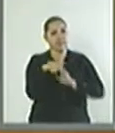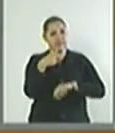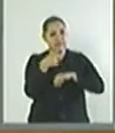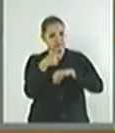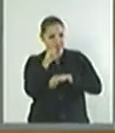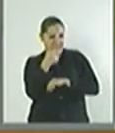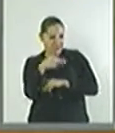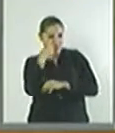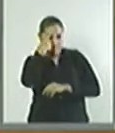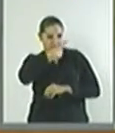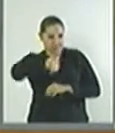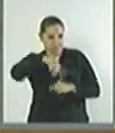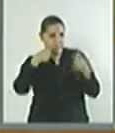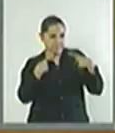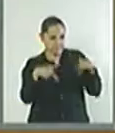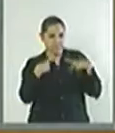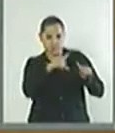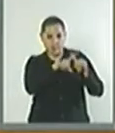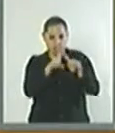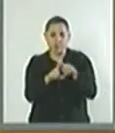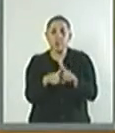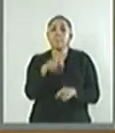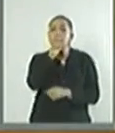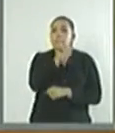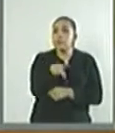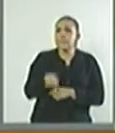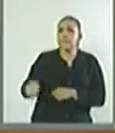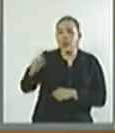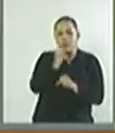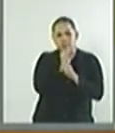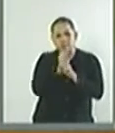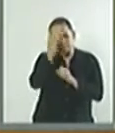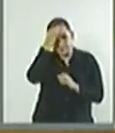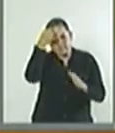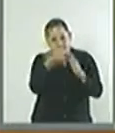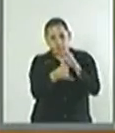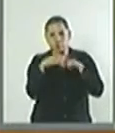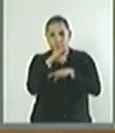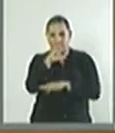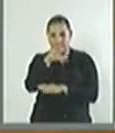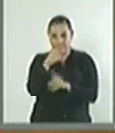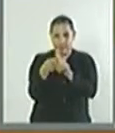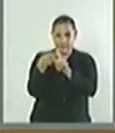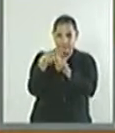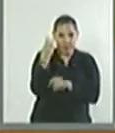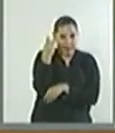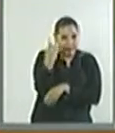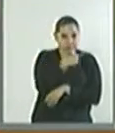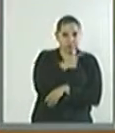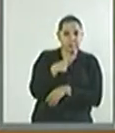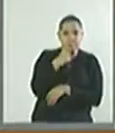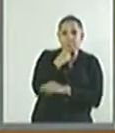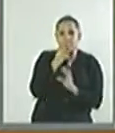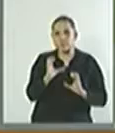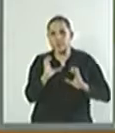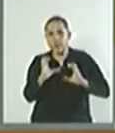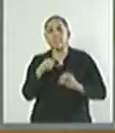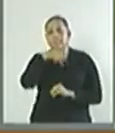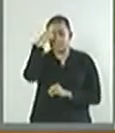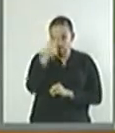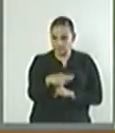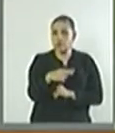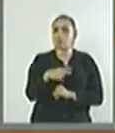acuerdos y tratados internacionales sobre cambio climático, el Estado mexicano se fijó diversas metas para los años